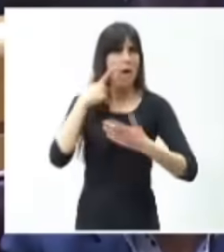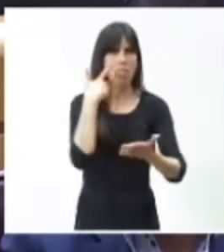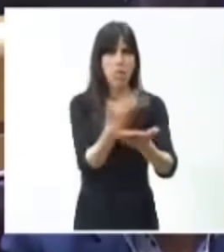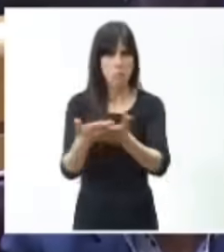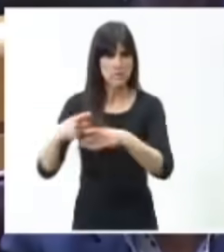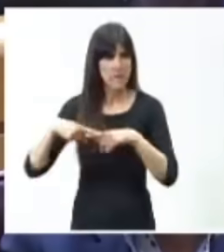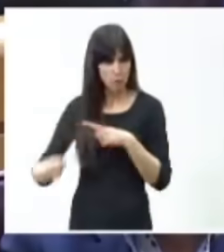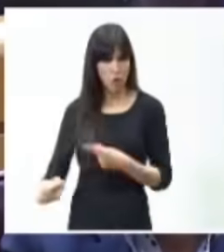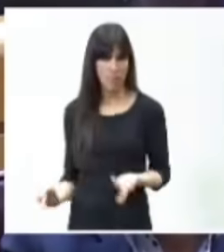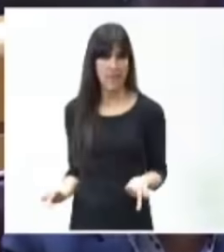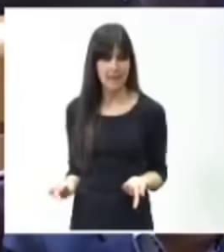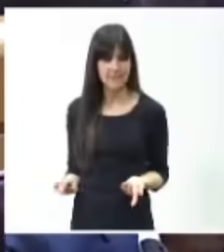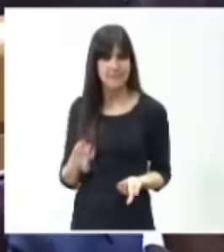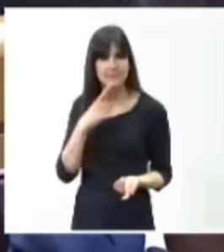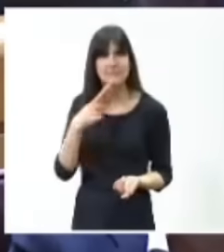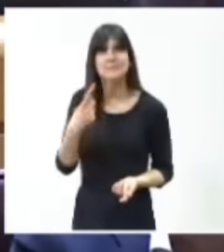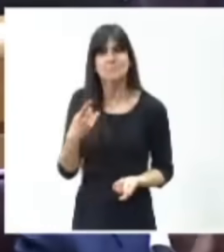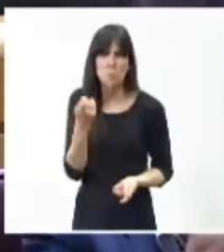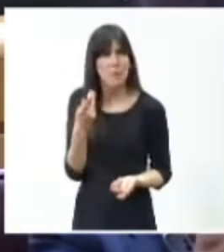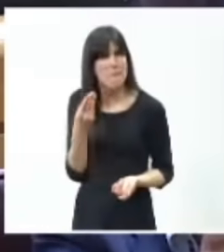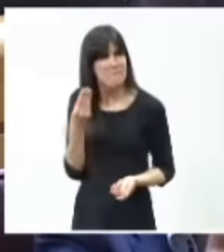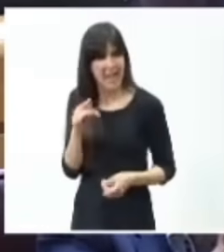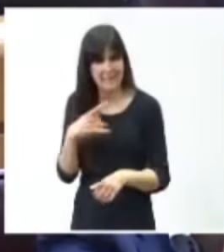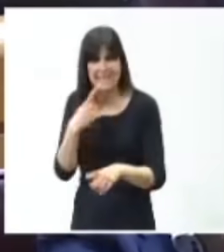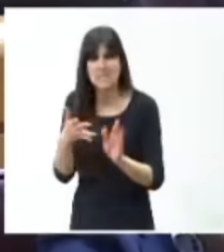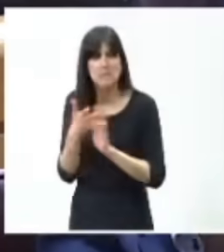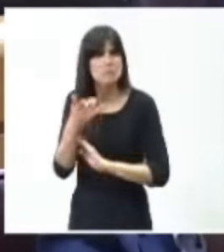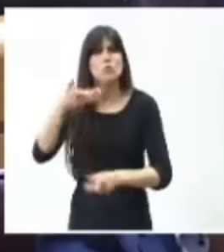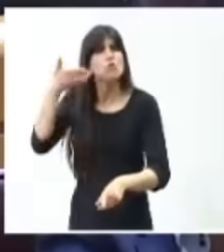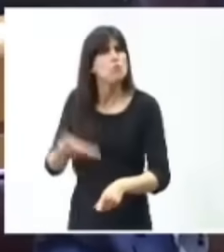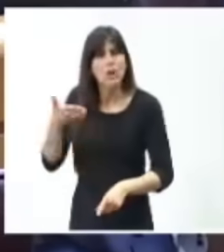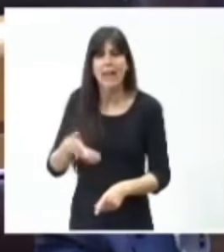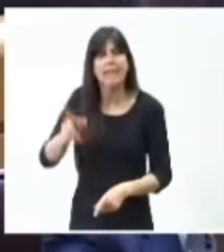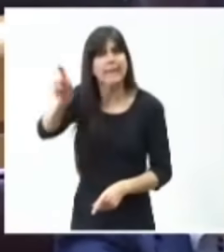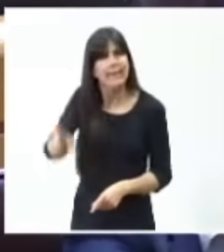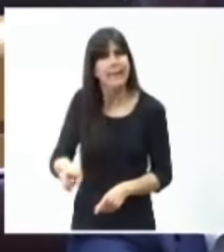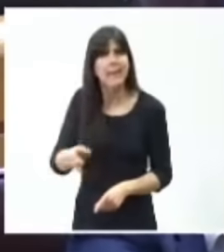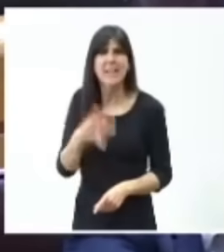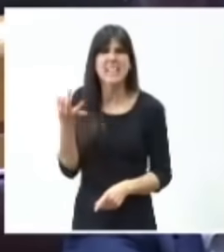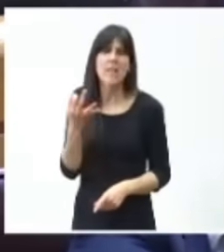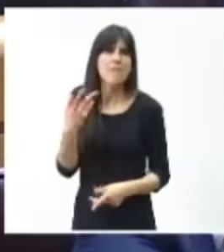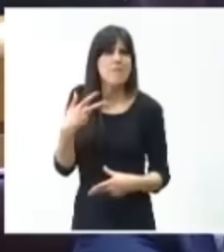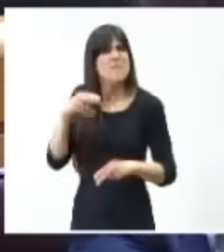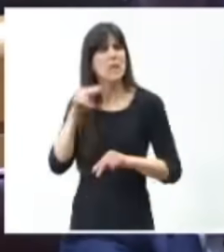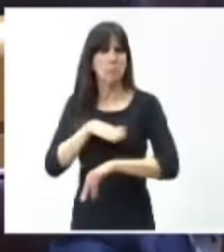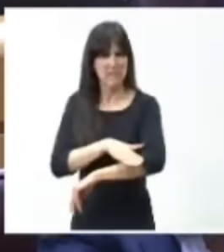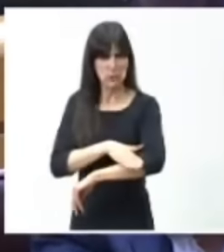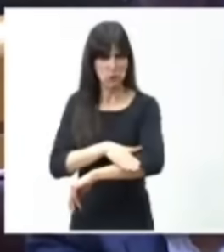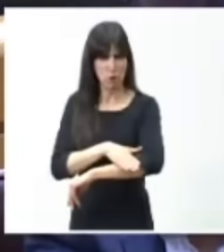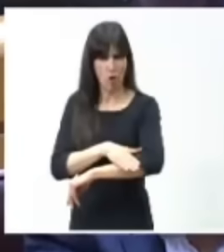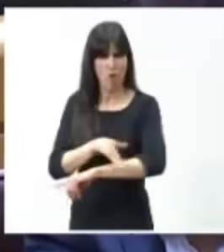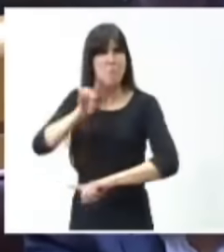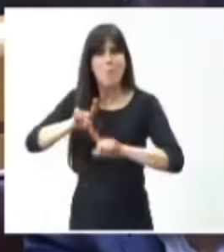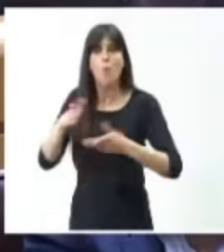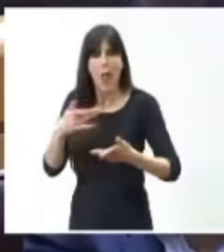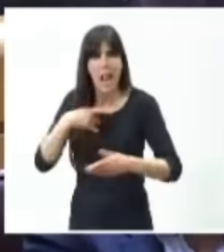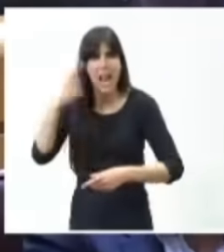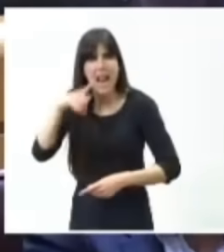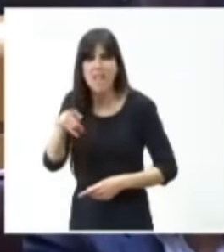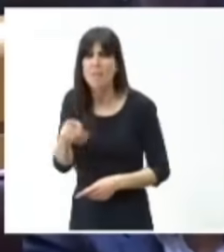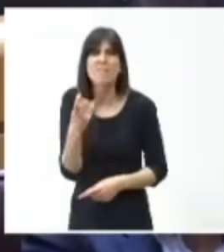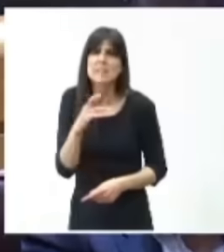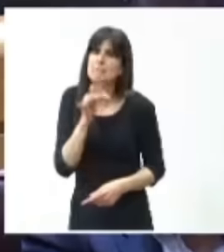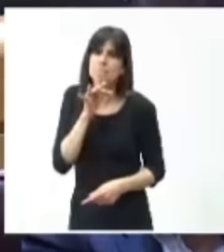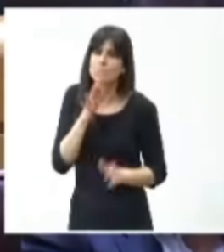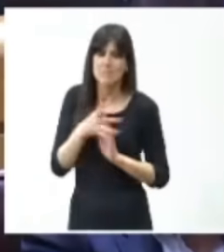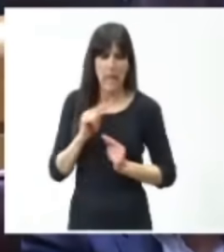Pero, mire, le voy a decir más. Es imprescindible que usted deje de ser ministro. ¿Sabe cuál es el problema? Le falta